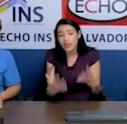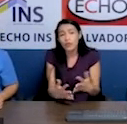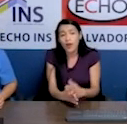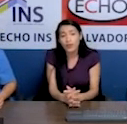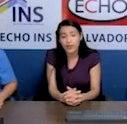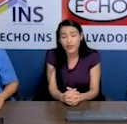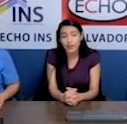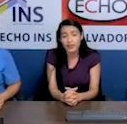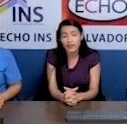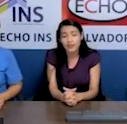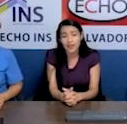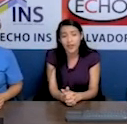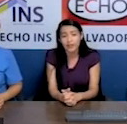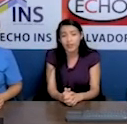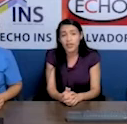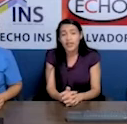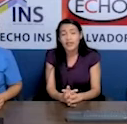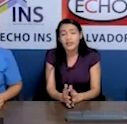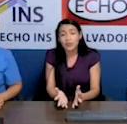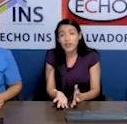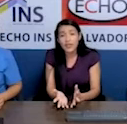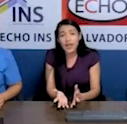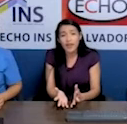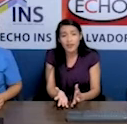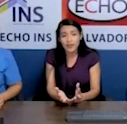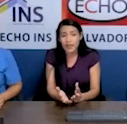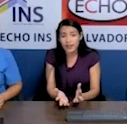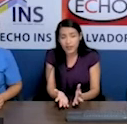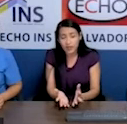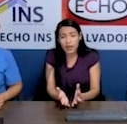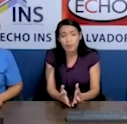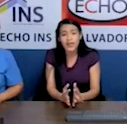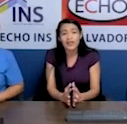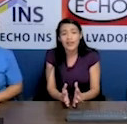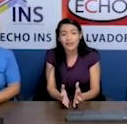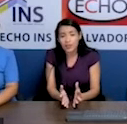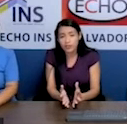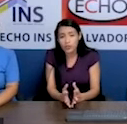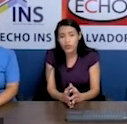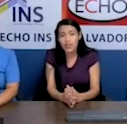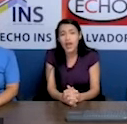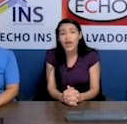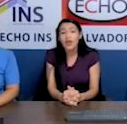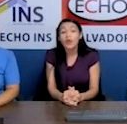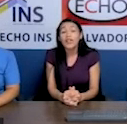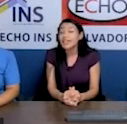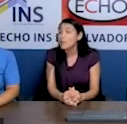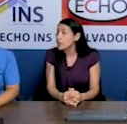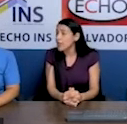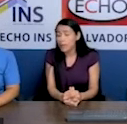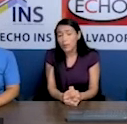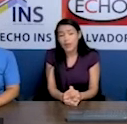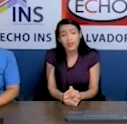agresividad del cuadro que se está dando. La cirugía, la radioterapia, la radiocirugía o